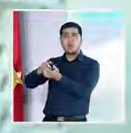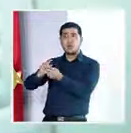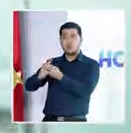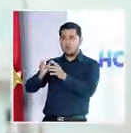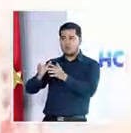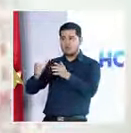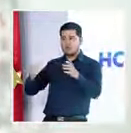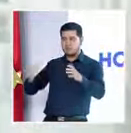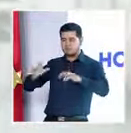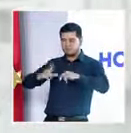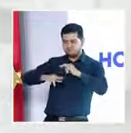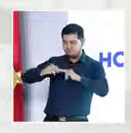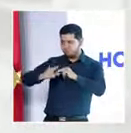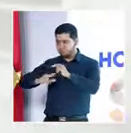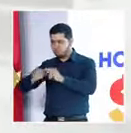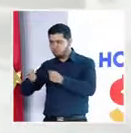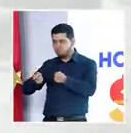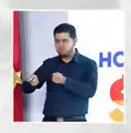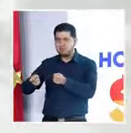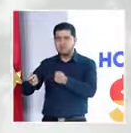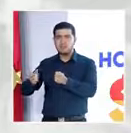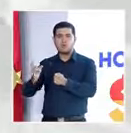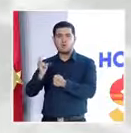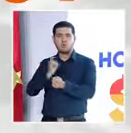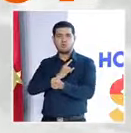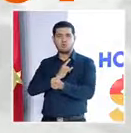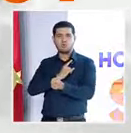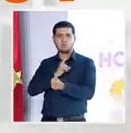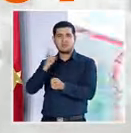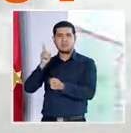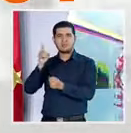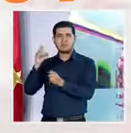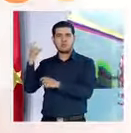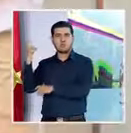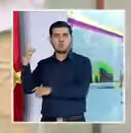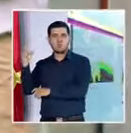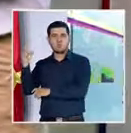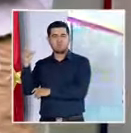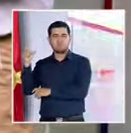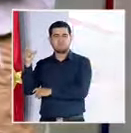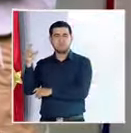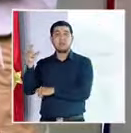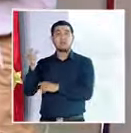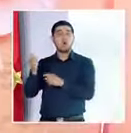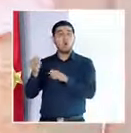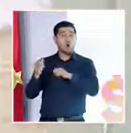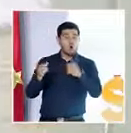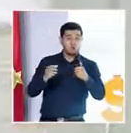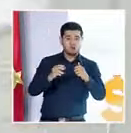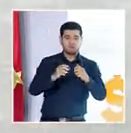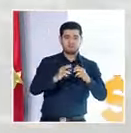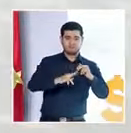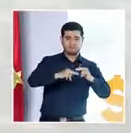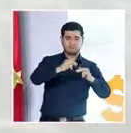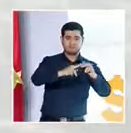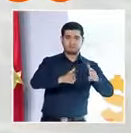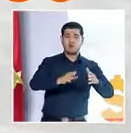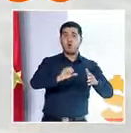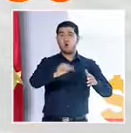y ampliación de quirófanos en el Hospital Universitario Erasmo Meos y la construcción del nuevo hospital del municipio de